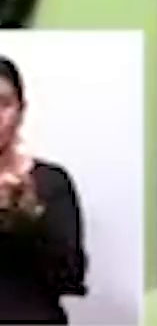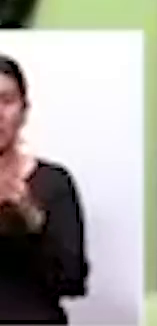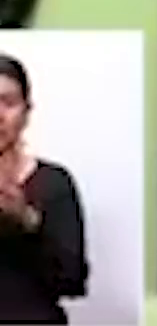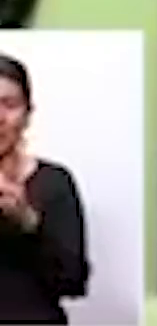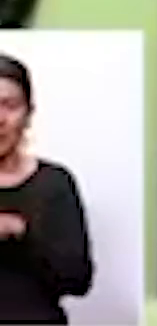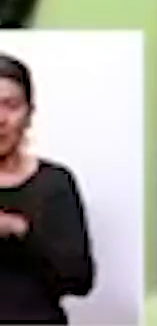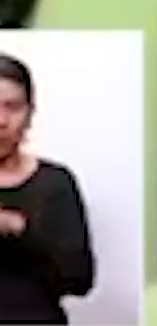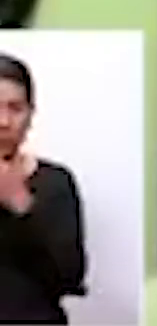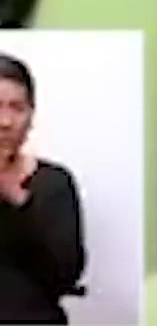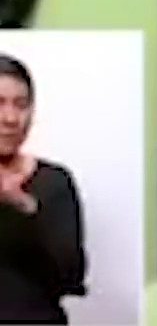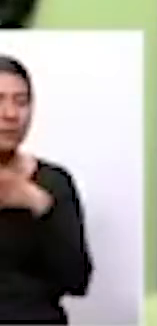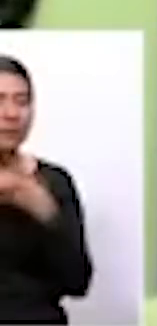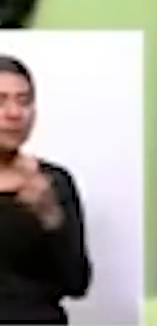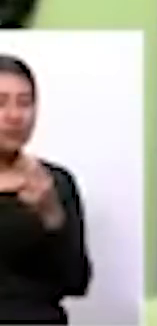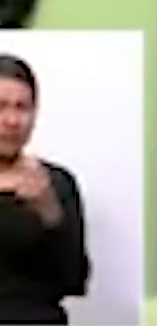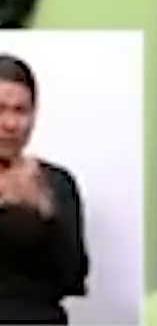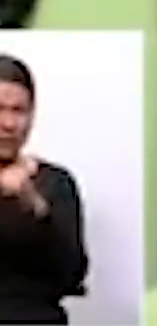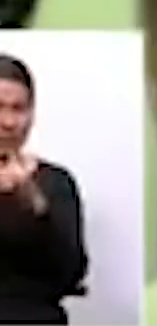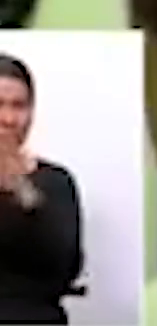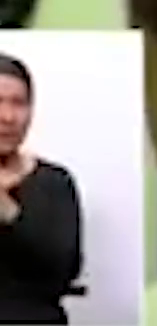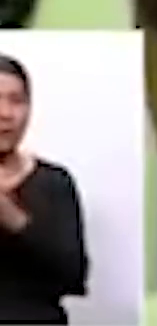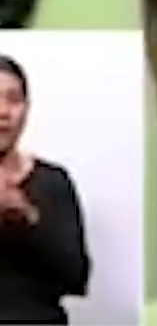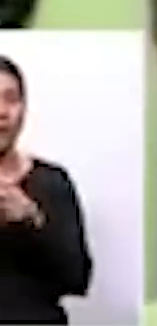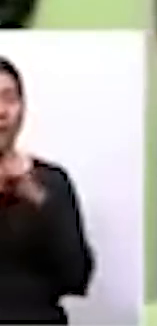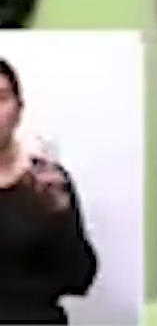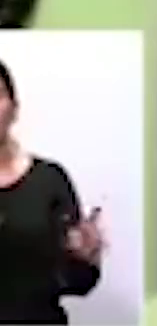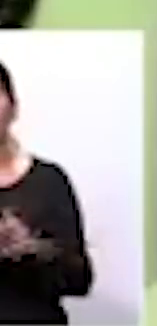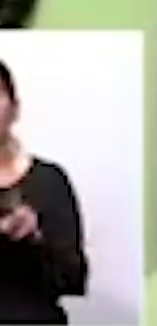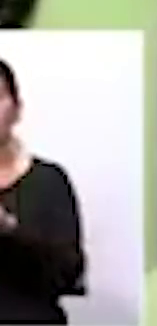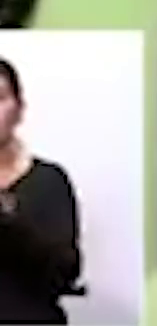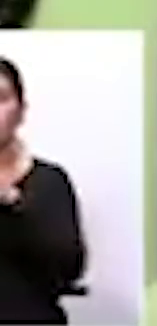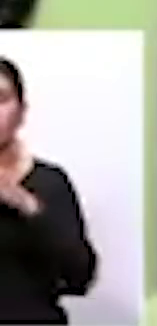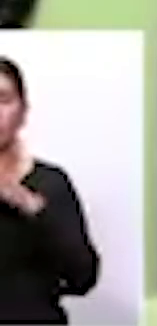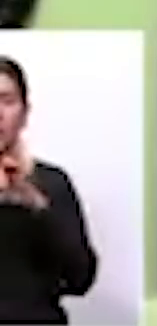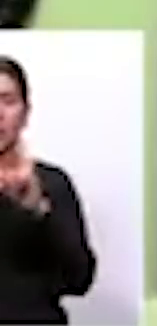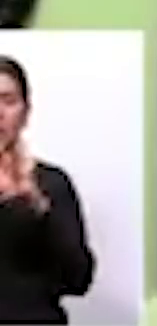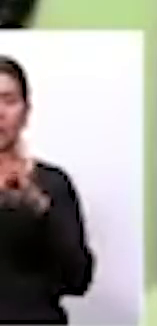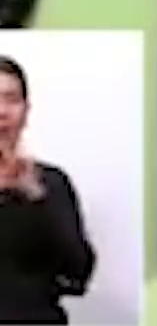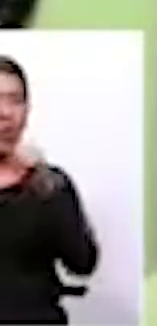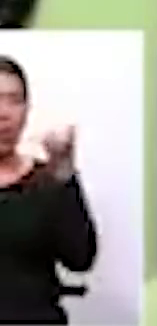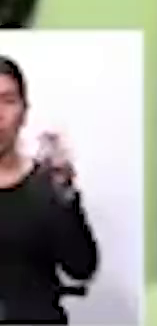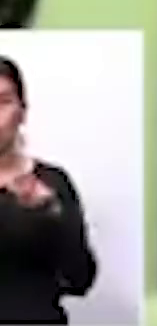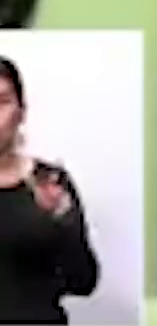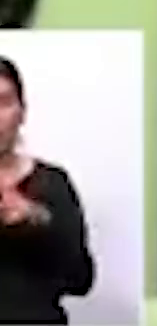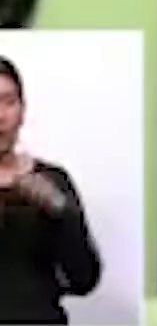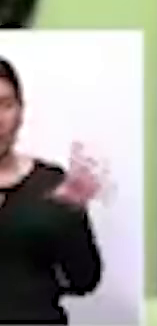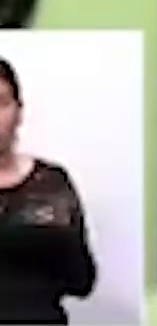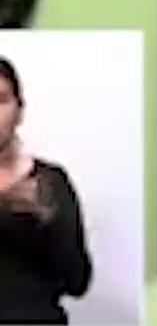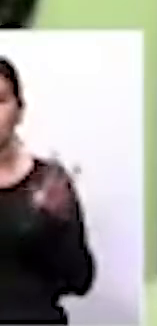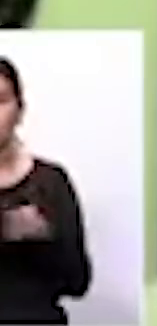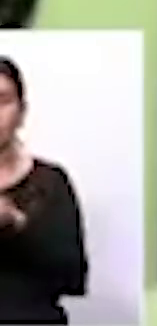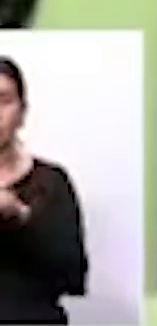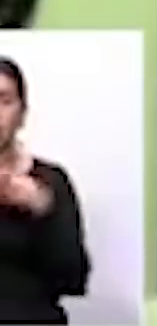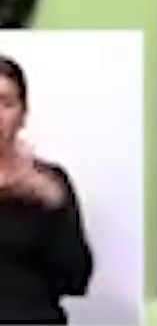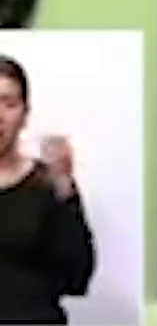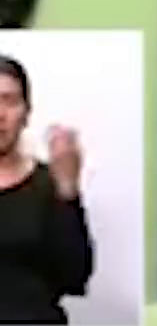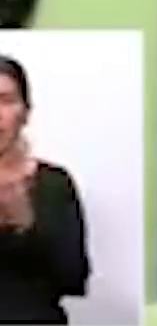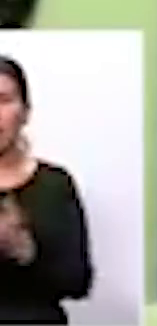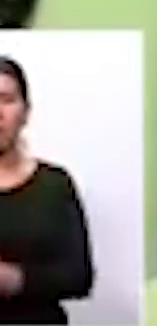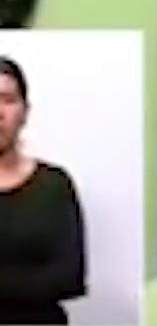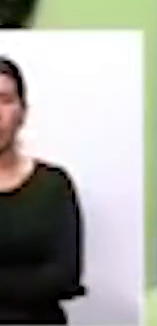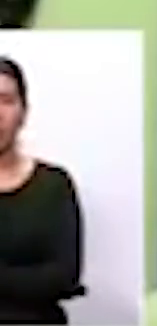tiempo, justamente aparecen los comités cívicos de otro lado queriendo ya plegarse un paro nacional, o amenazando un paro